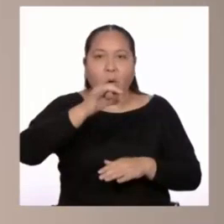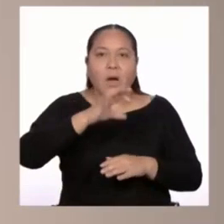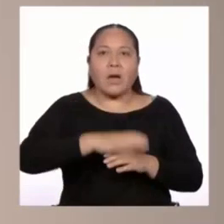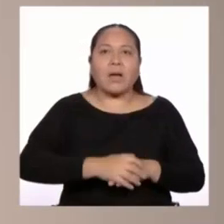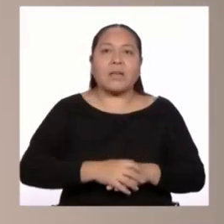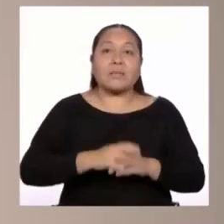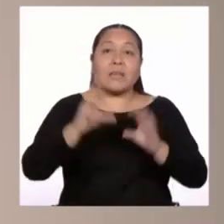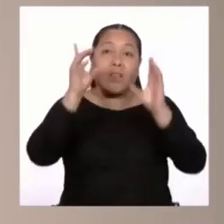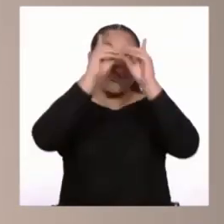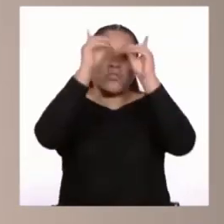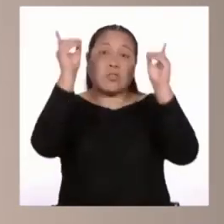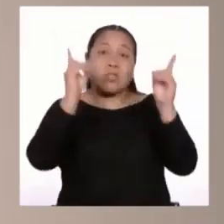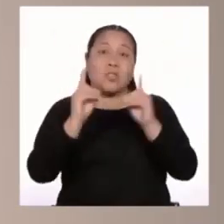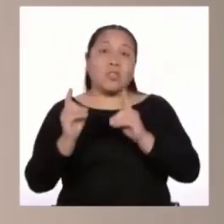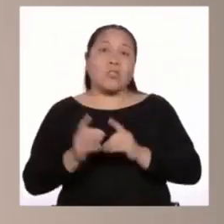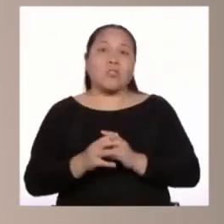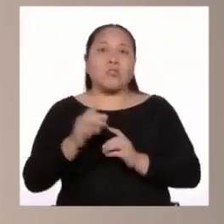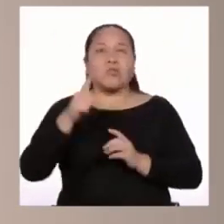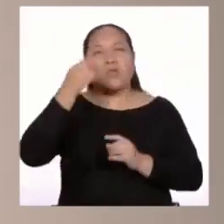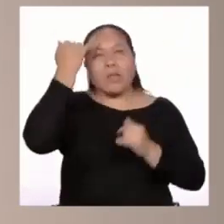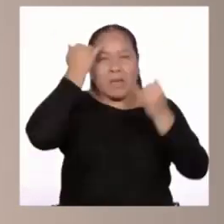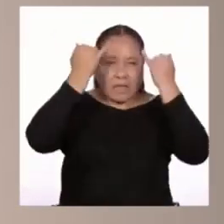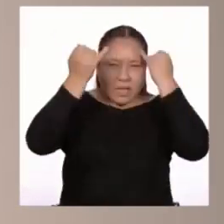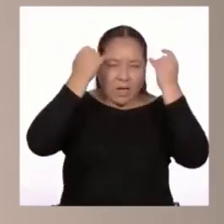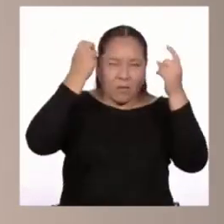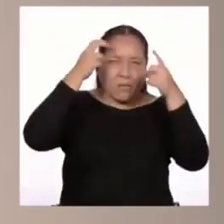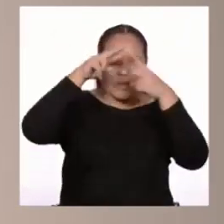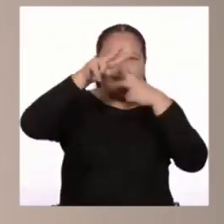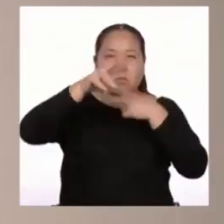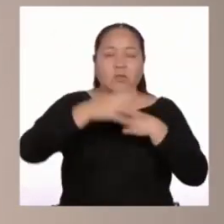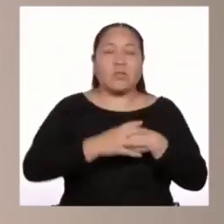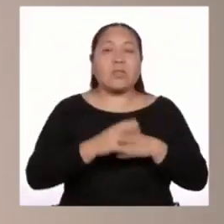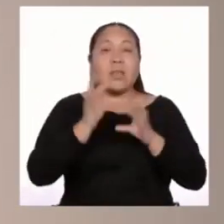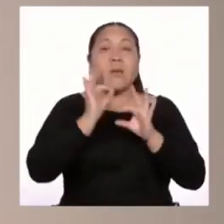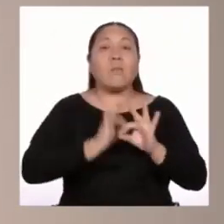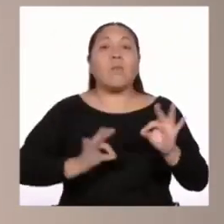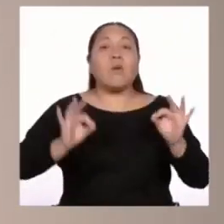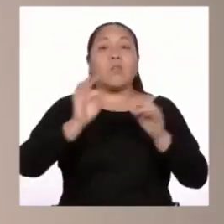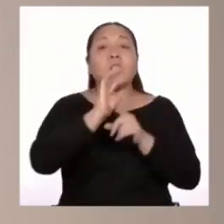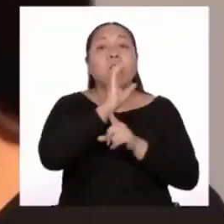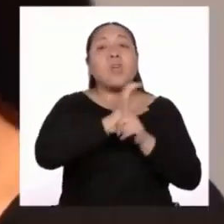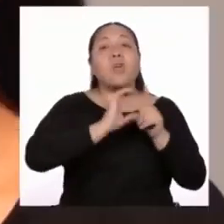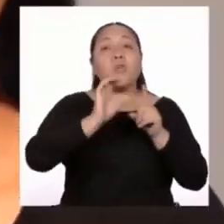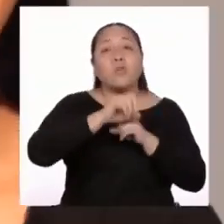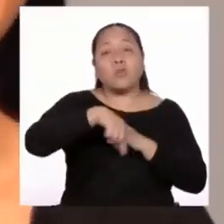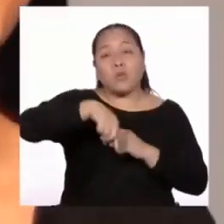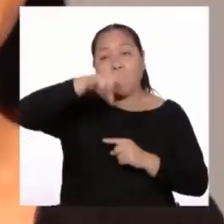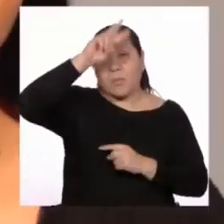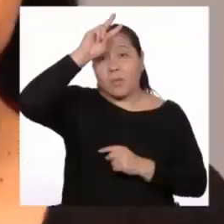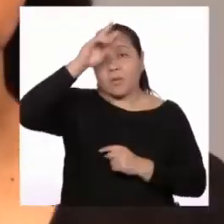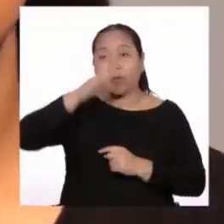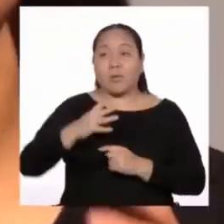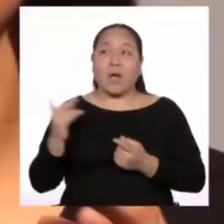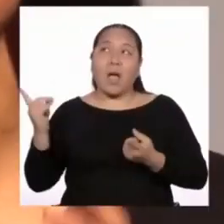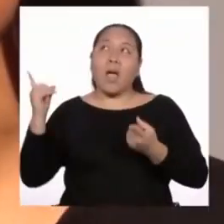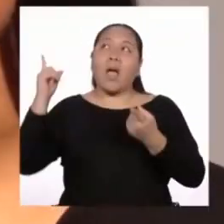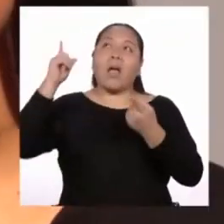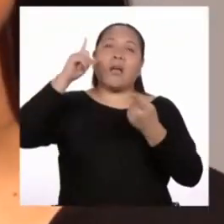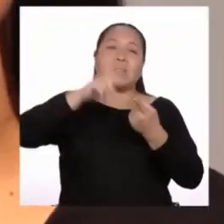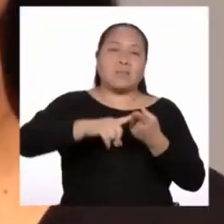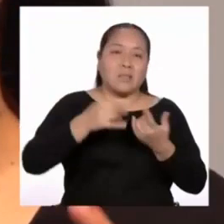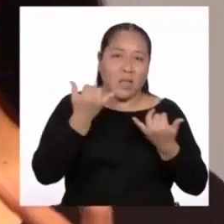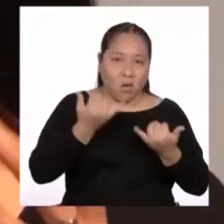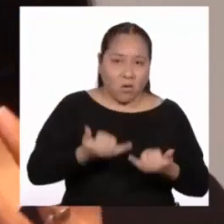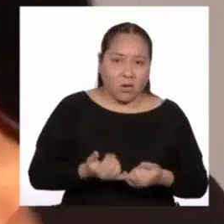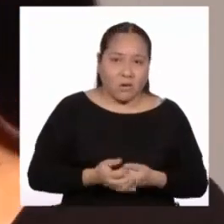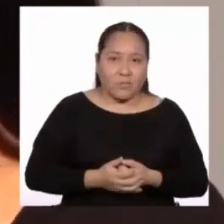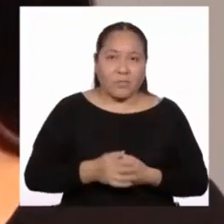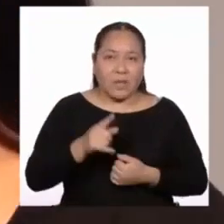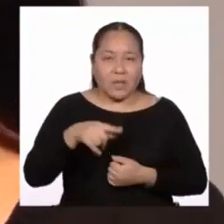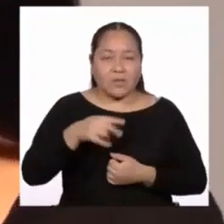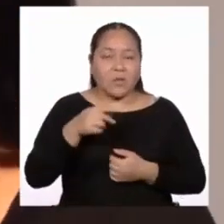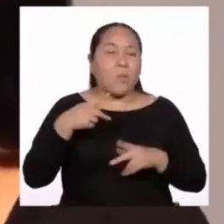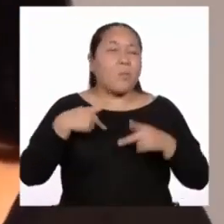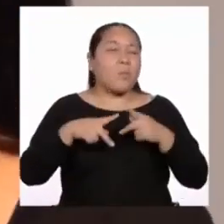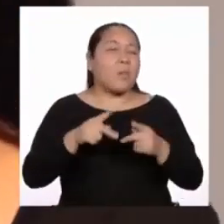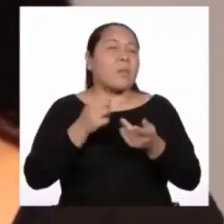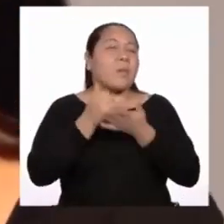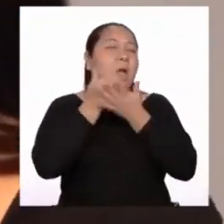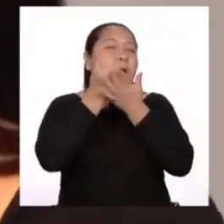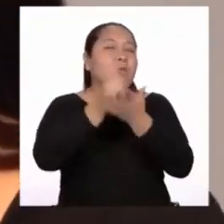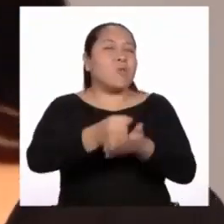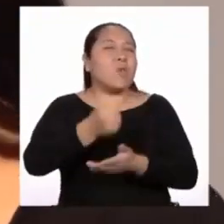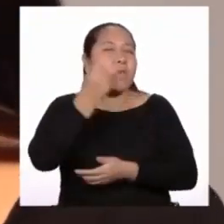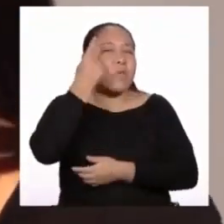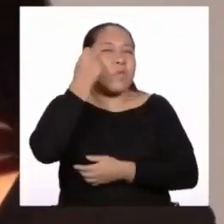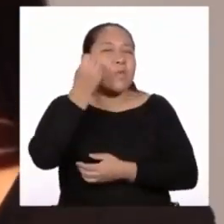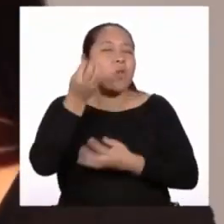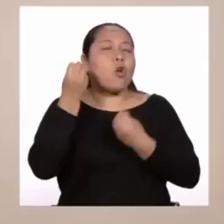su cosmovisión, que es importante para la cultura peruana hasta esta época. Esto nos permite entender cómo muchas peruanas y